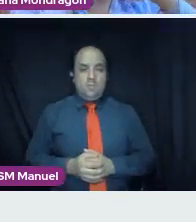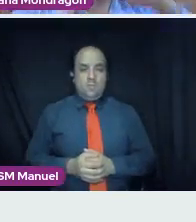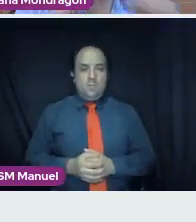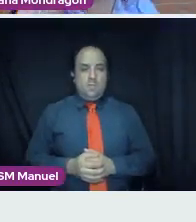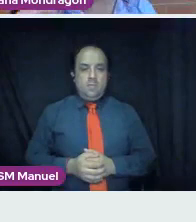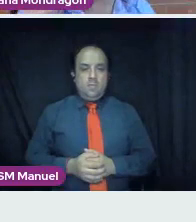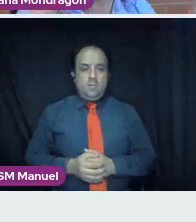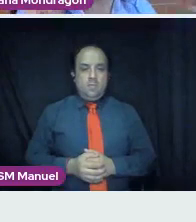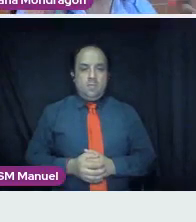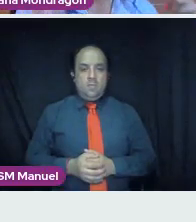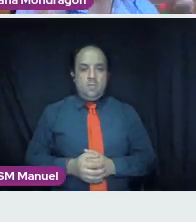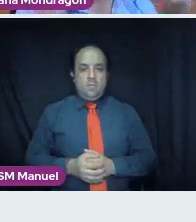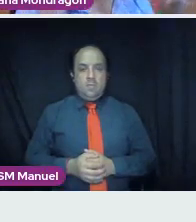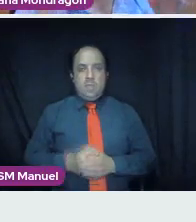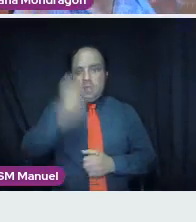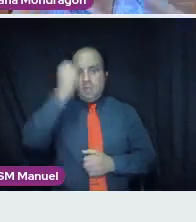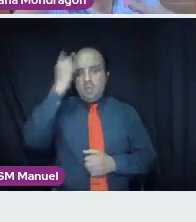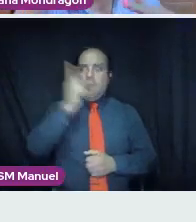se me fue la palabra.